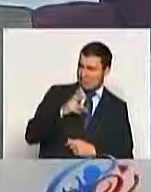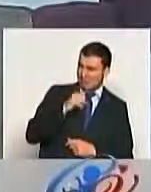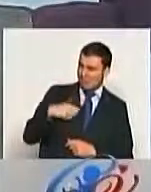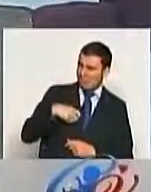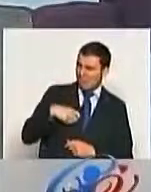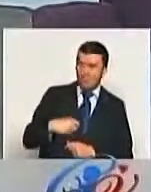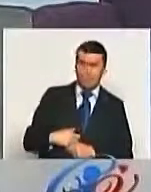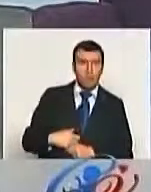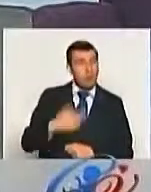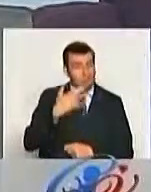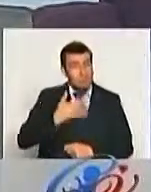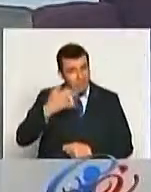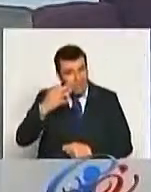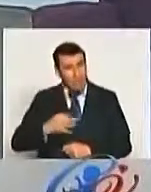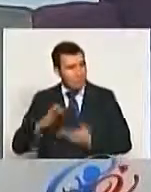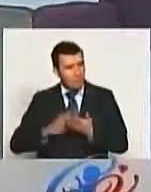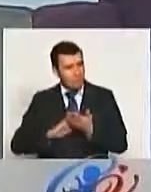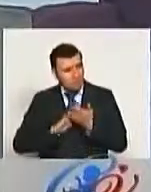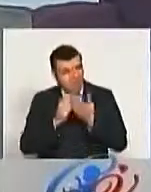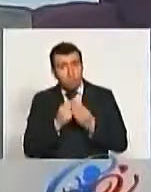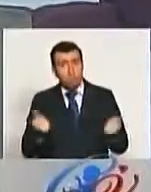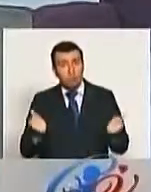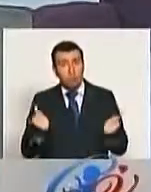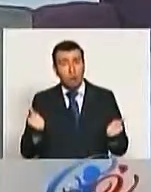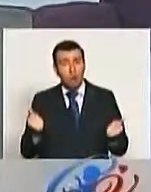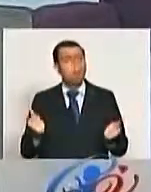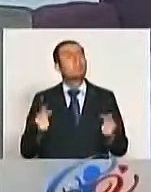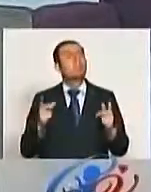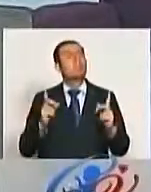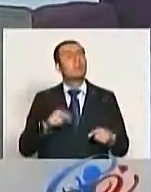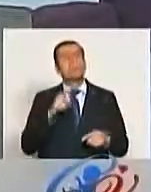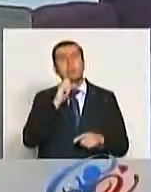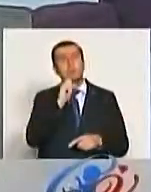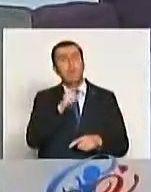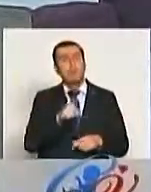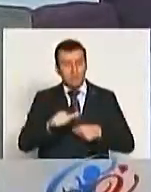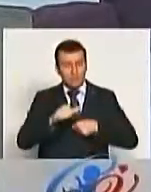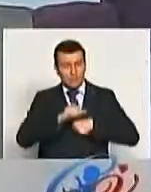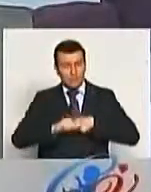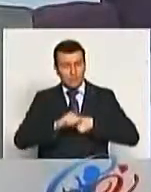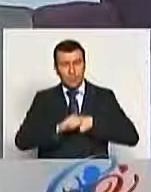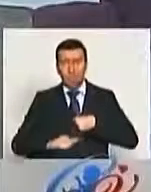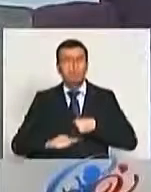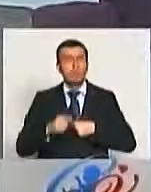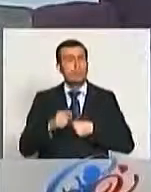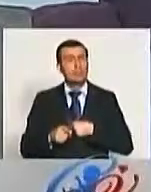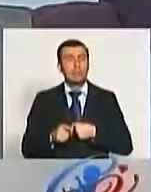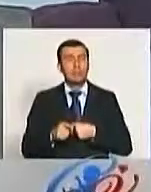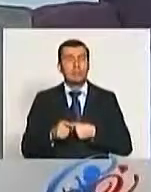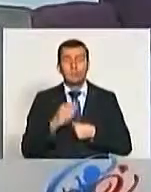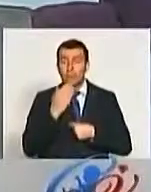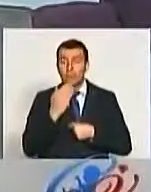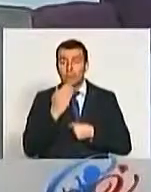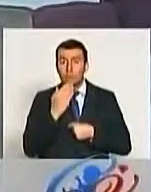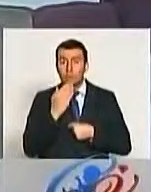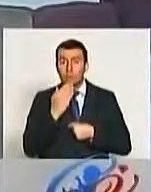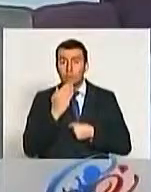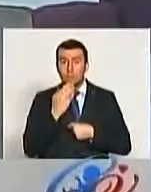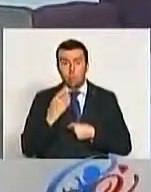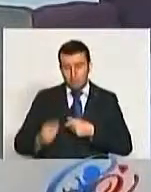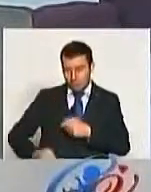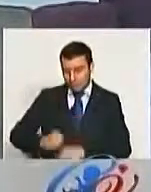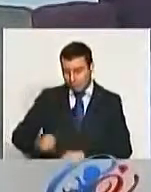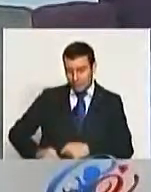otra inquietud que yo tengo es qué tan segura es la cirugía para uno no tener hijos, si es más segura la que se amarran las trompas